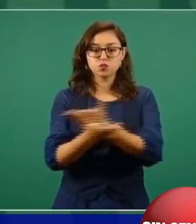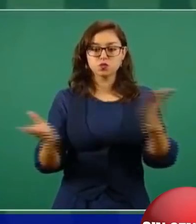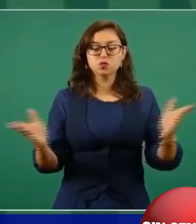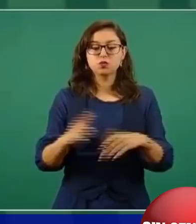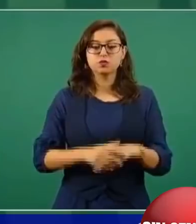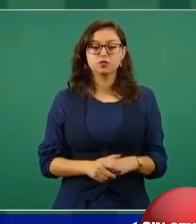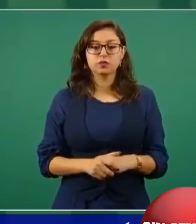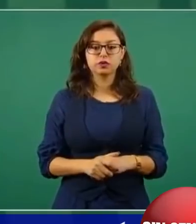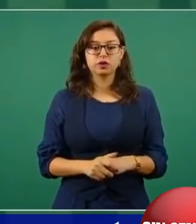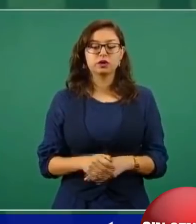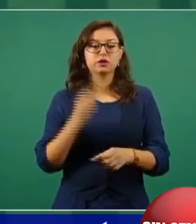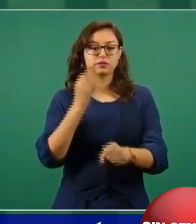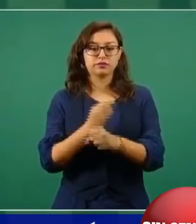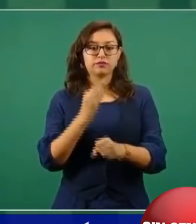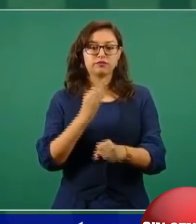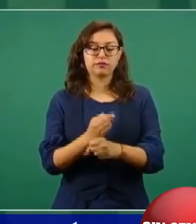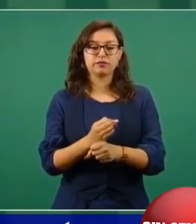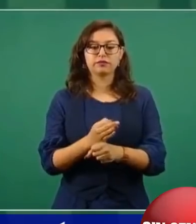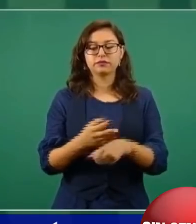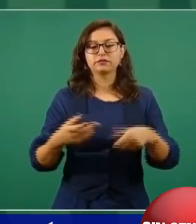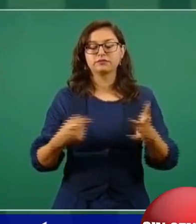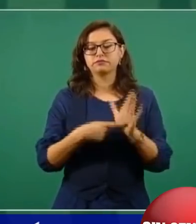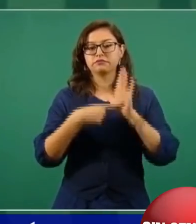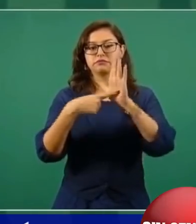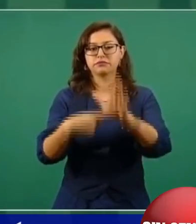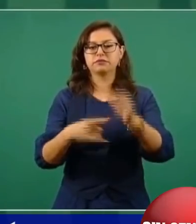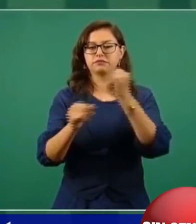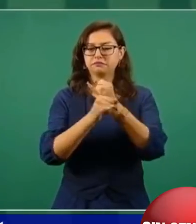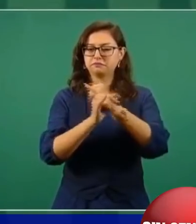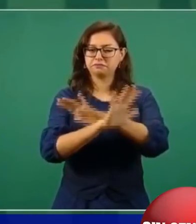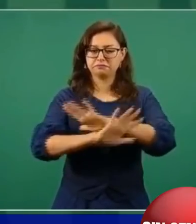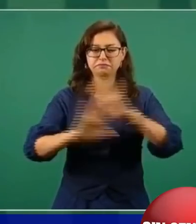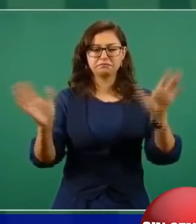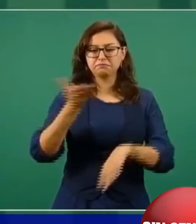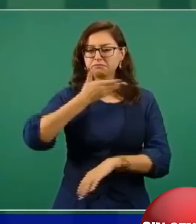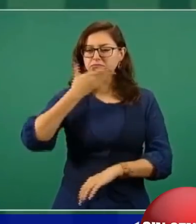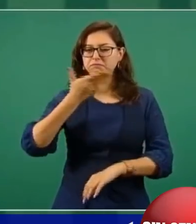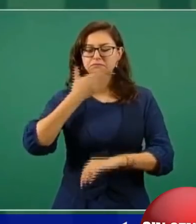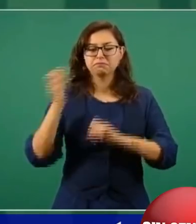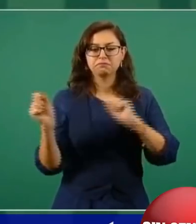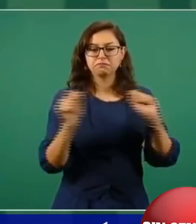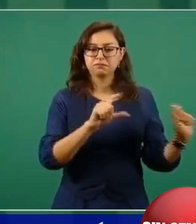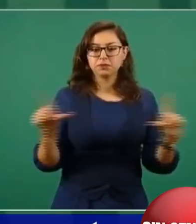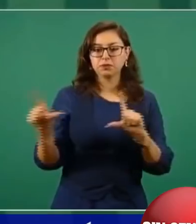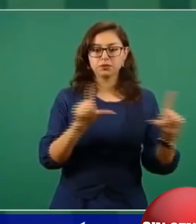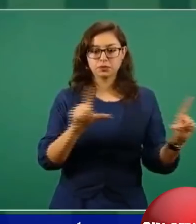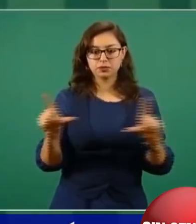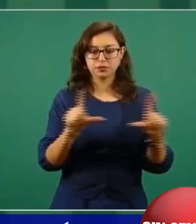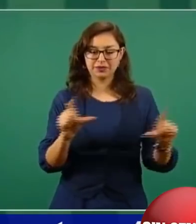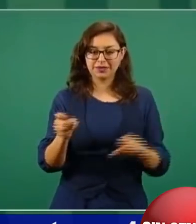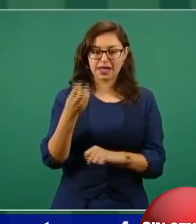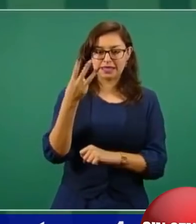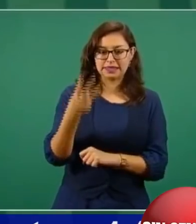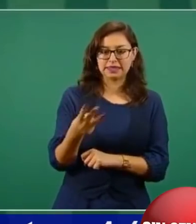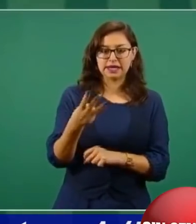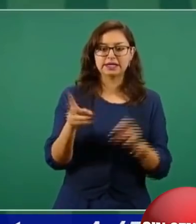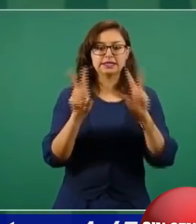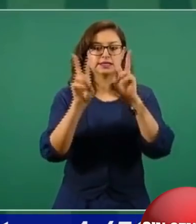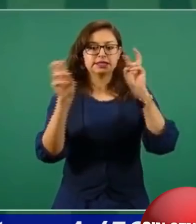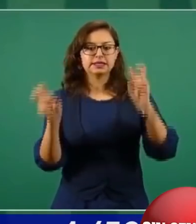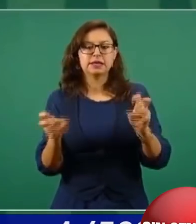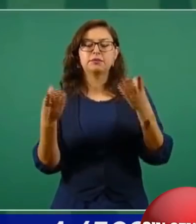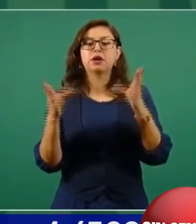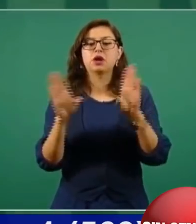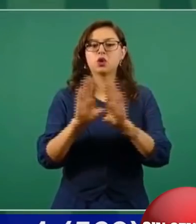a ver brevemente el informe técnico. Son 3 láminas con la situación de la curva epidémica,